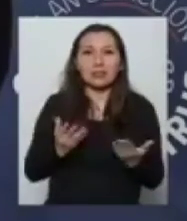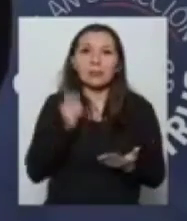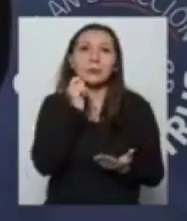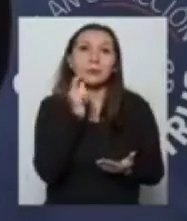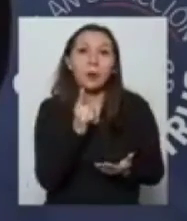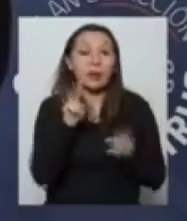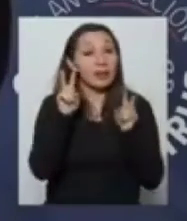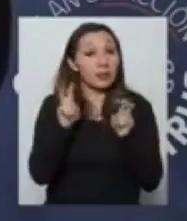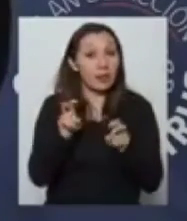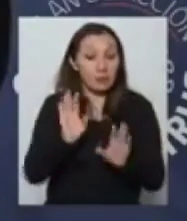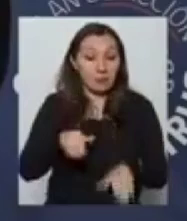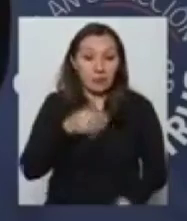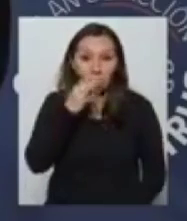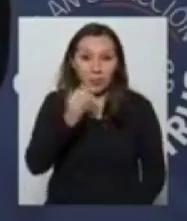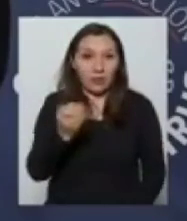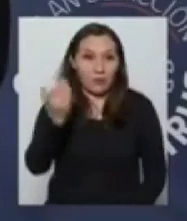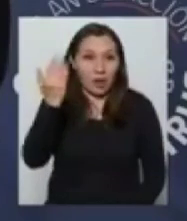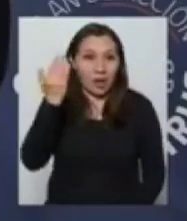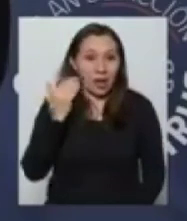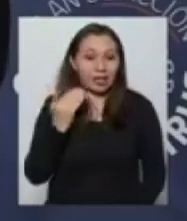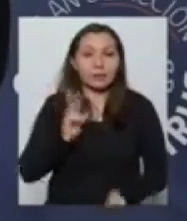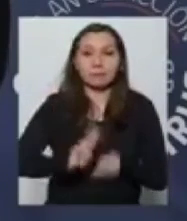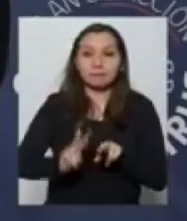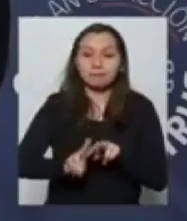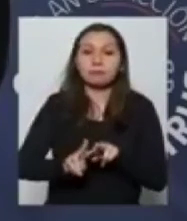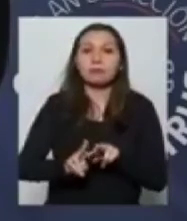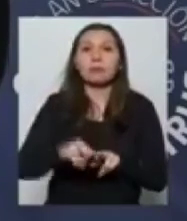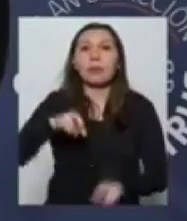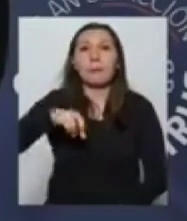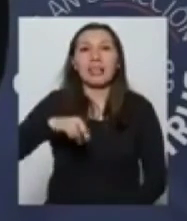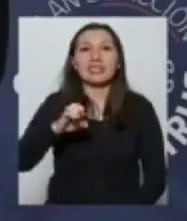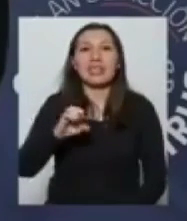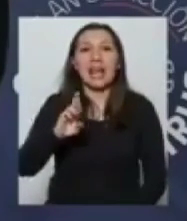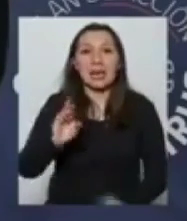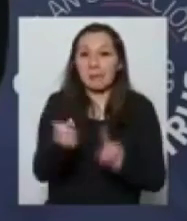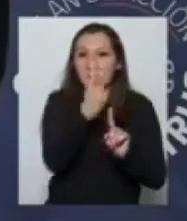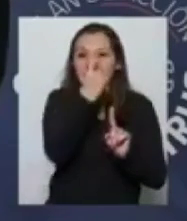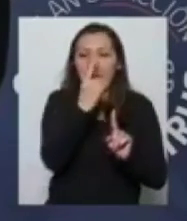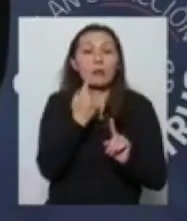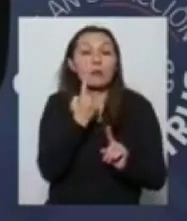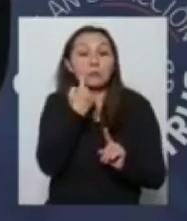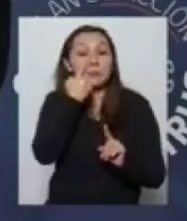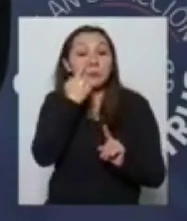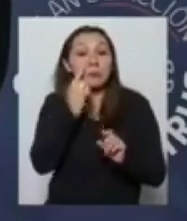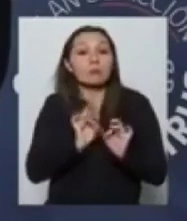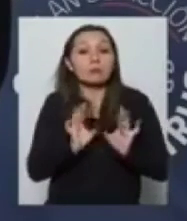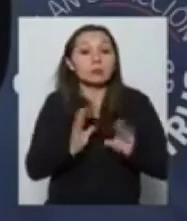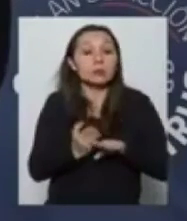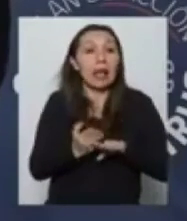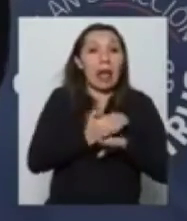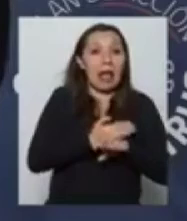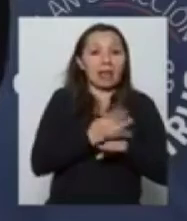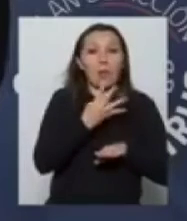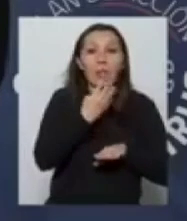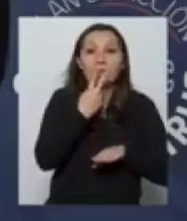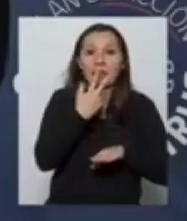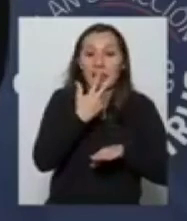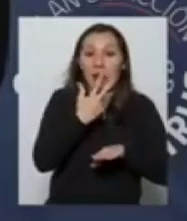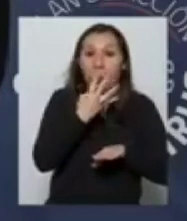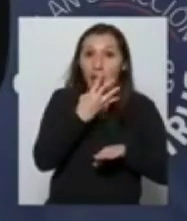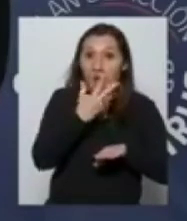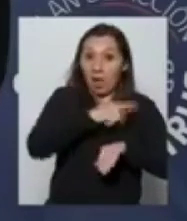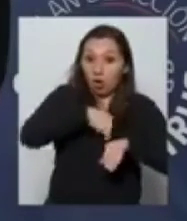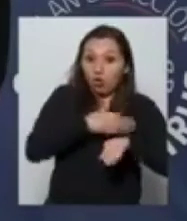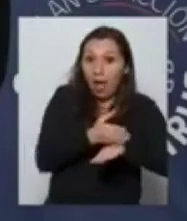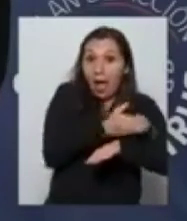ellos, respecto a lo que mencionaba antes, hacer un PCR para coronavirus por lo menos 48 horas antes